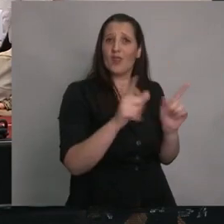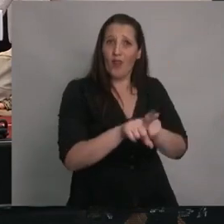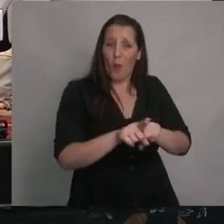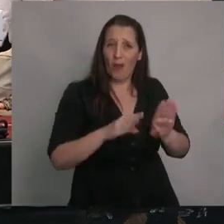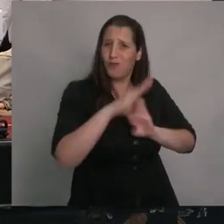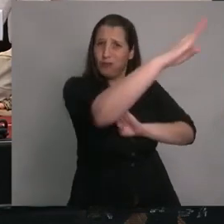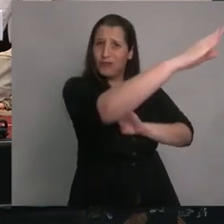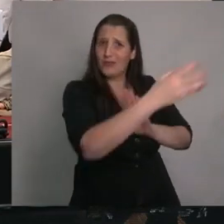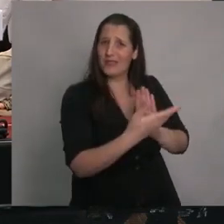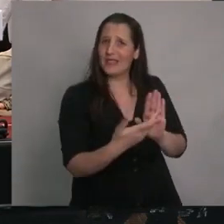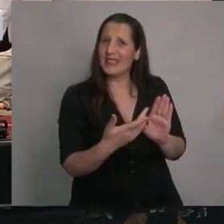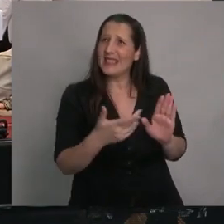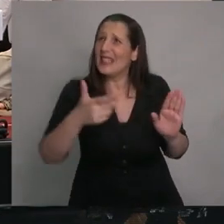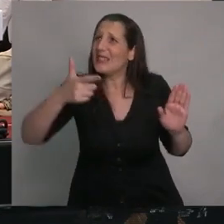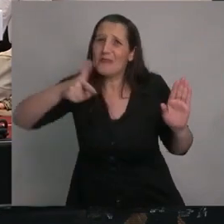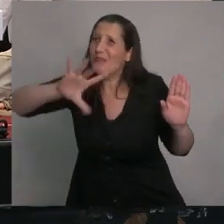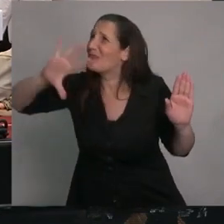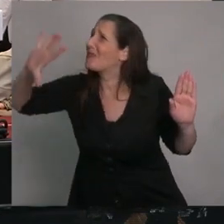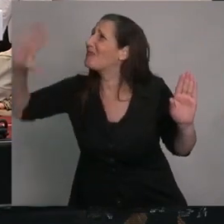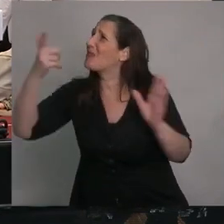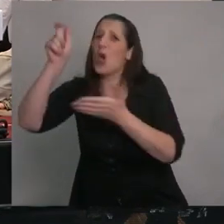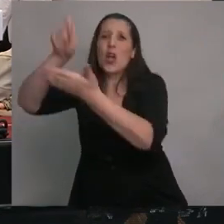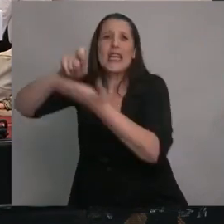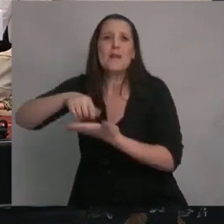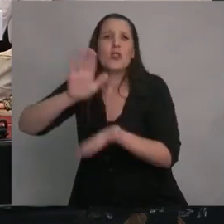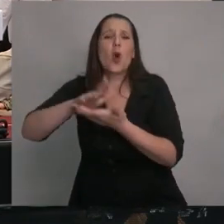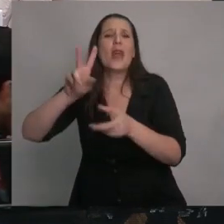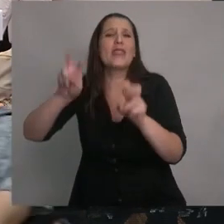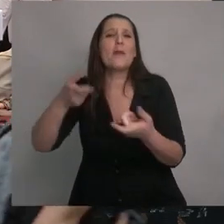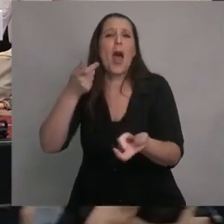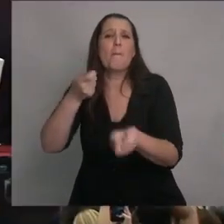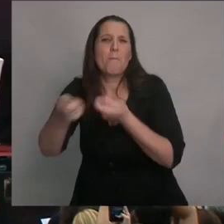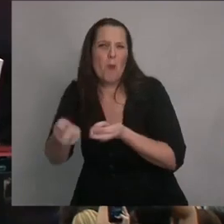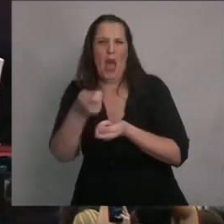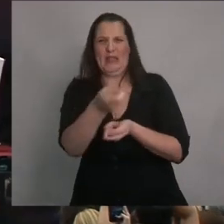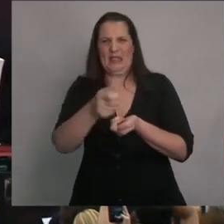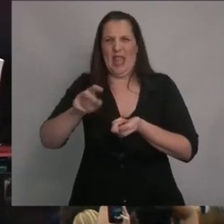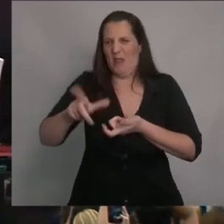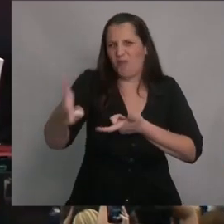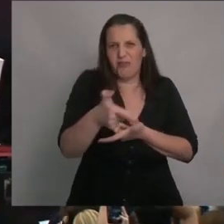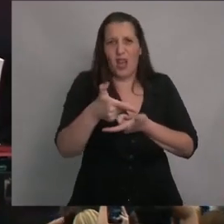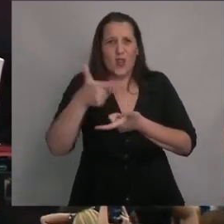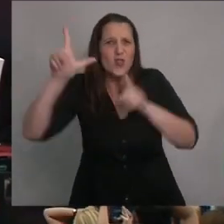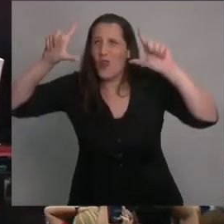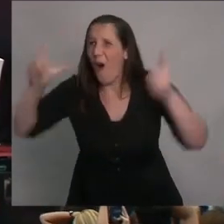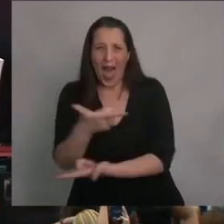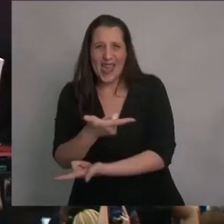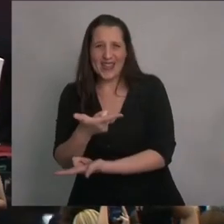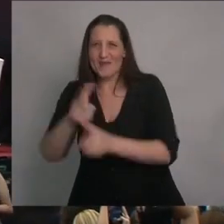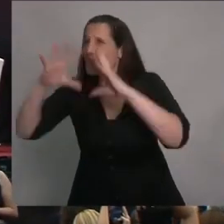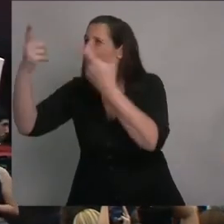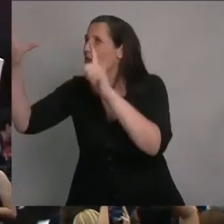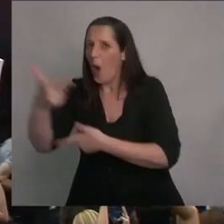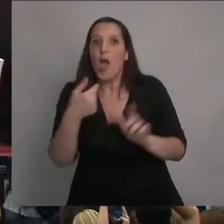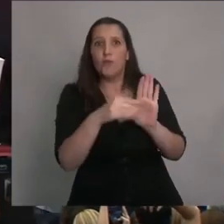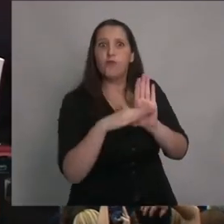las estadísticas del crimen y en cualquier otra estadística sobre lo humano. Es sin duda una línea